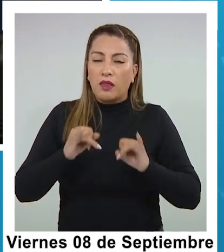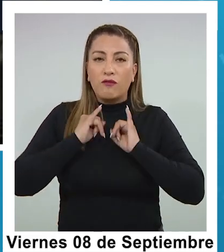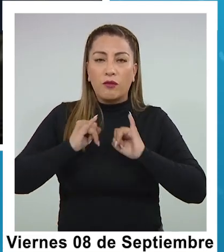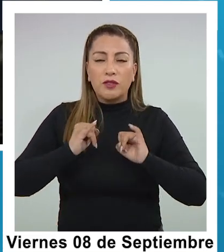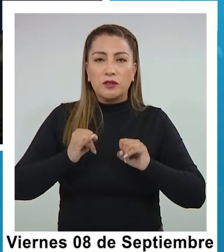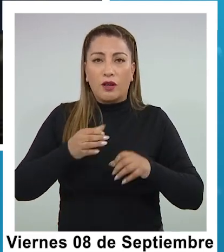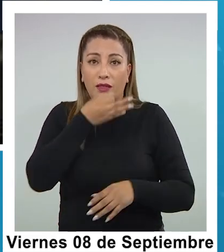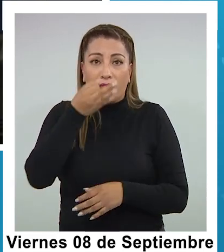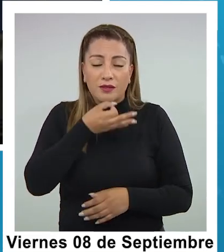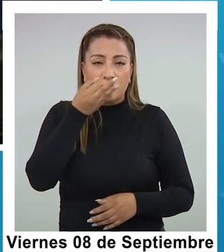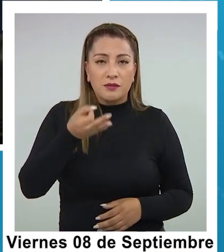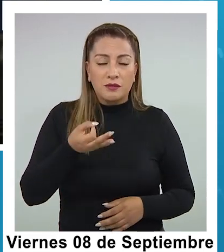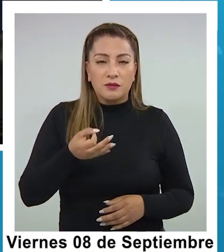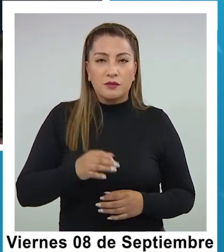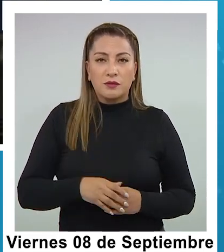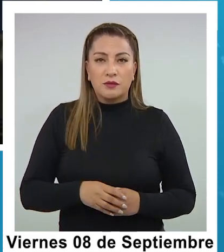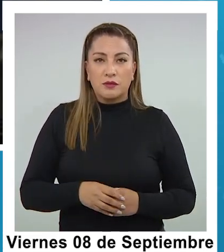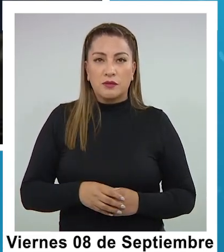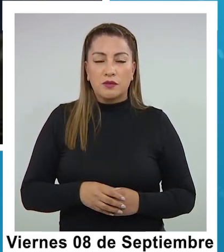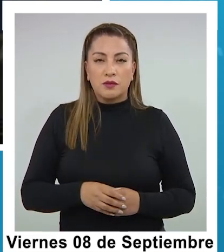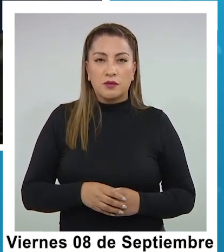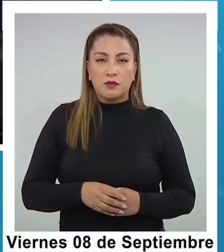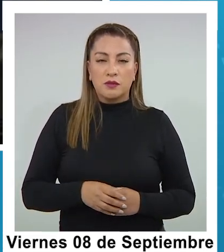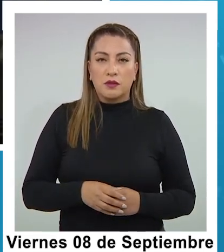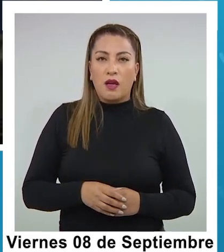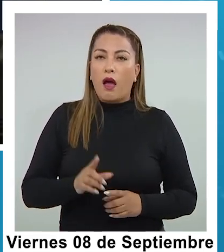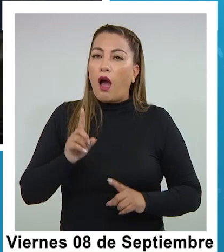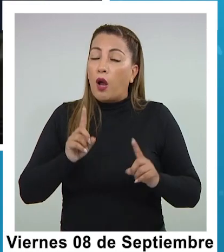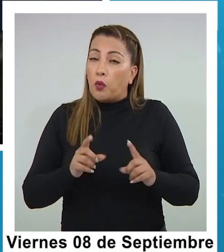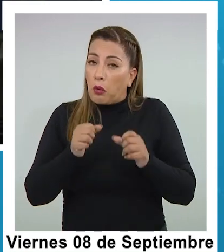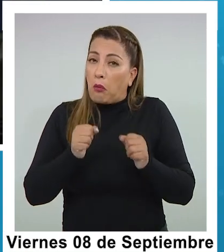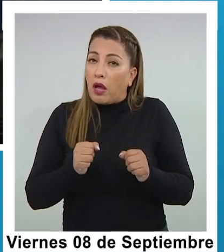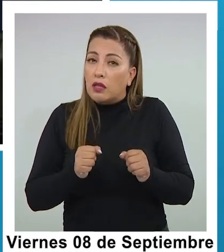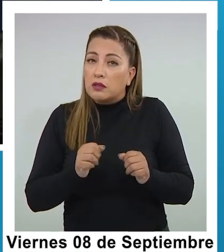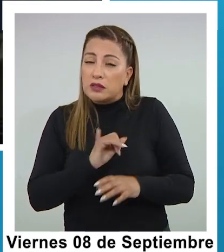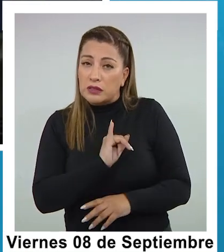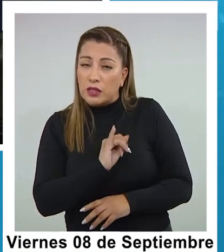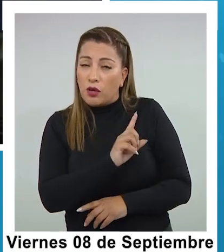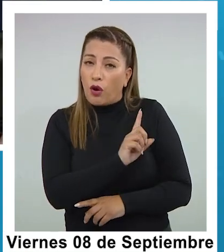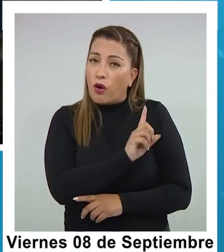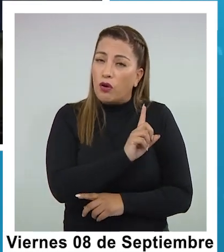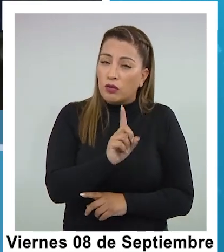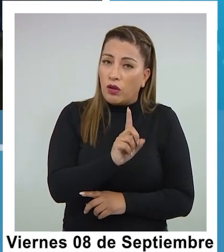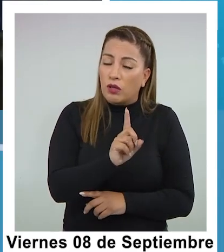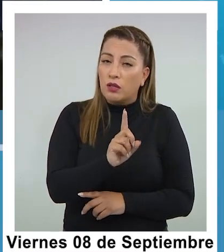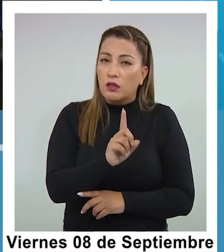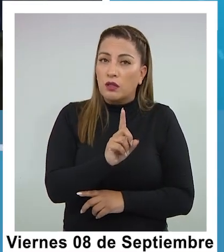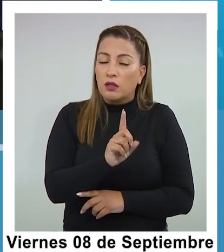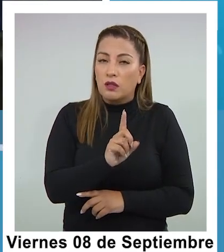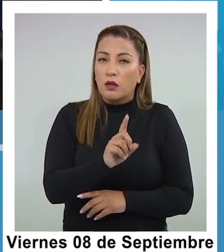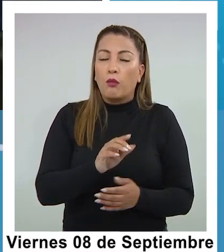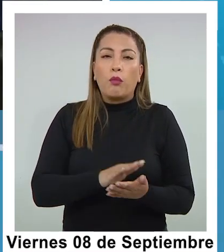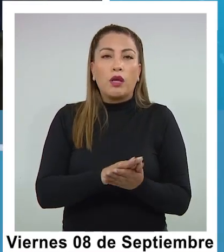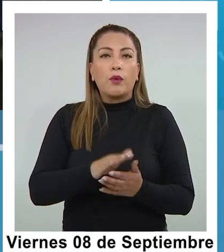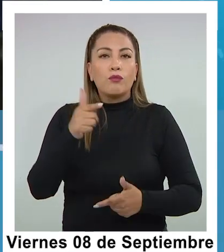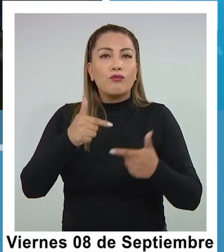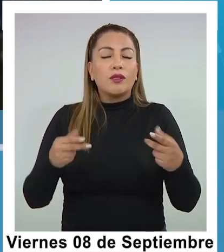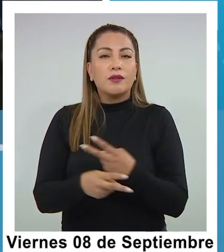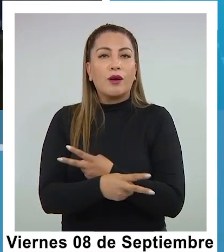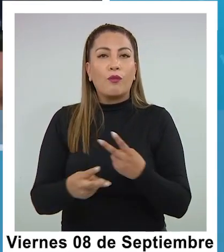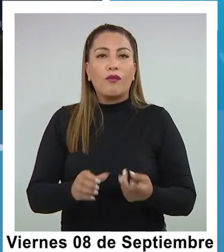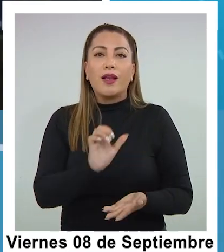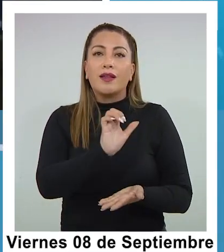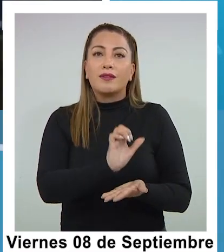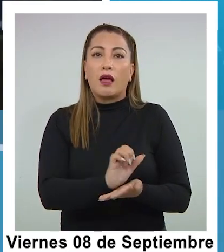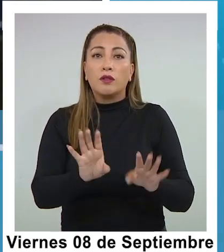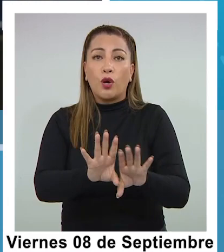va a ser eficiente o va a ser efectivo, pero lo que es loable es que sea una política pública en que el Estado